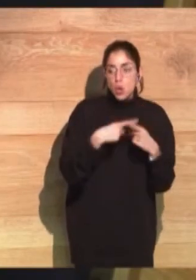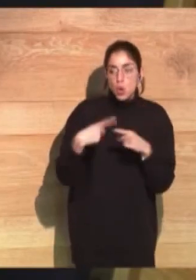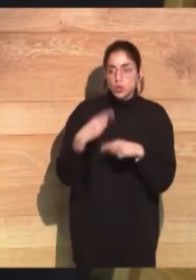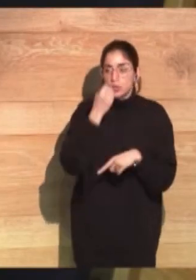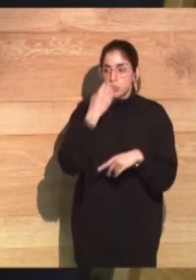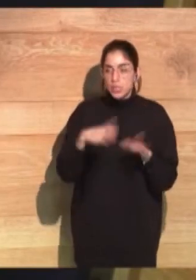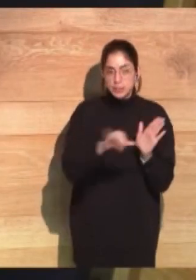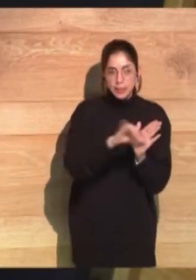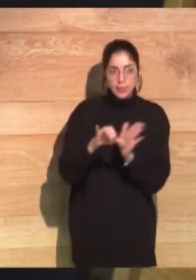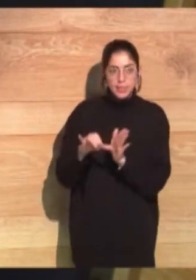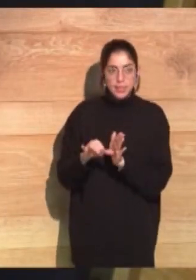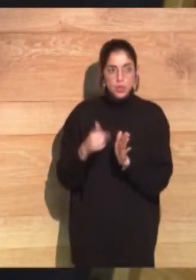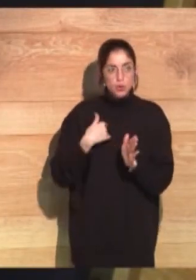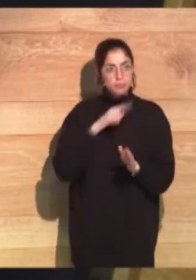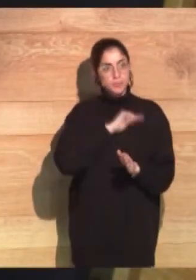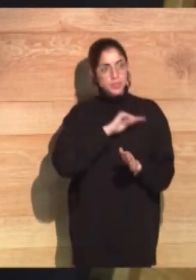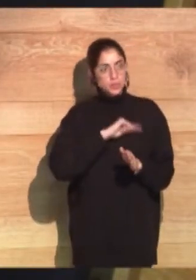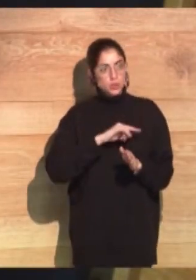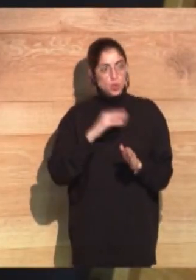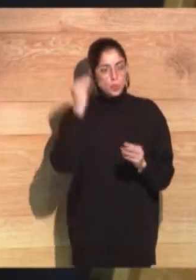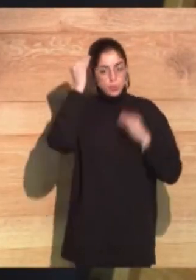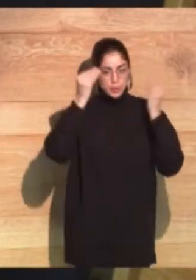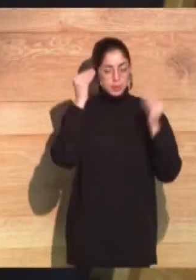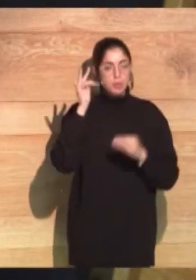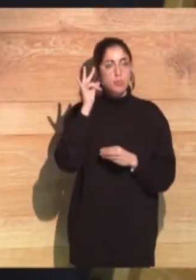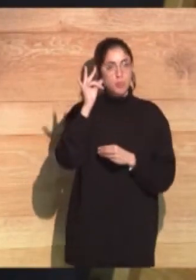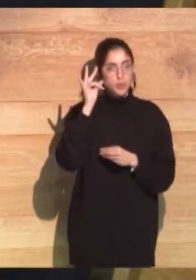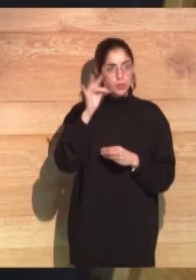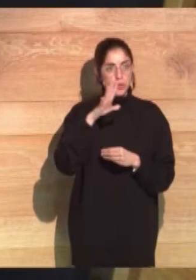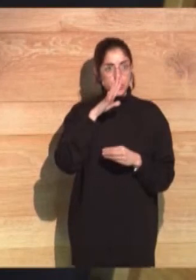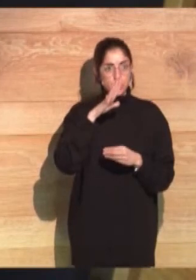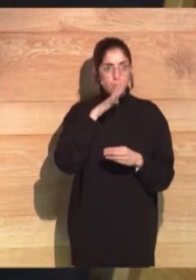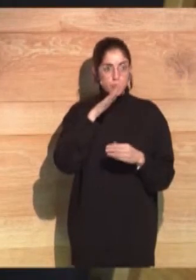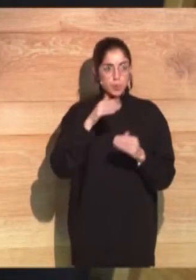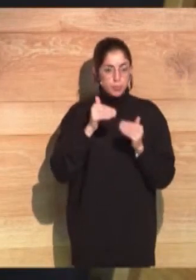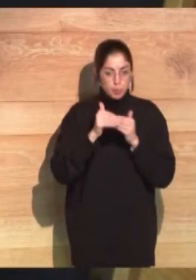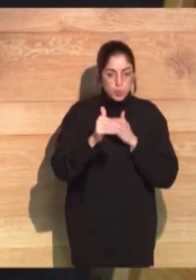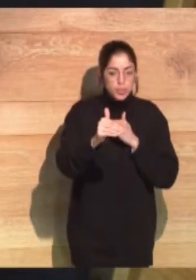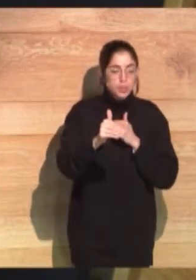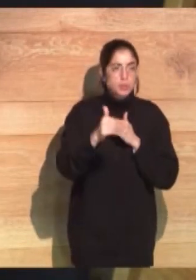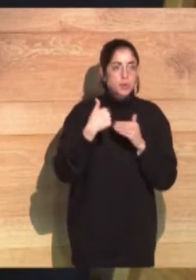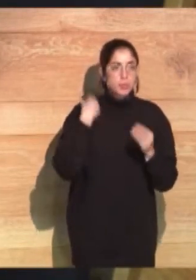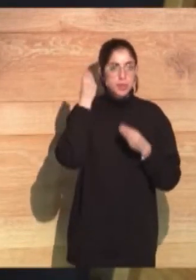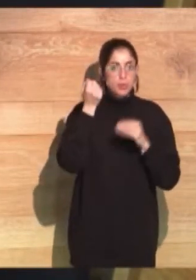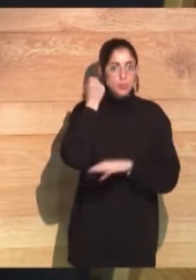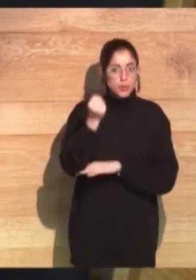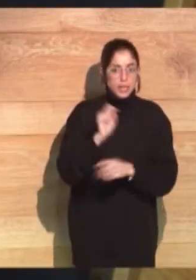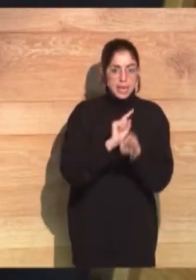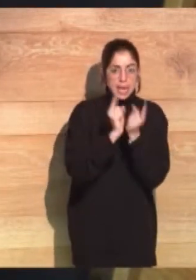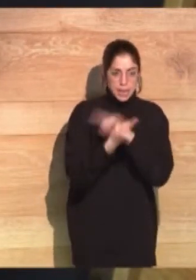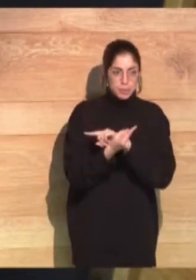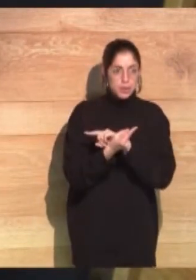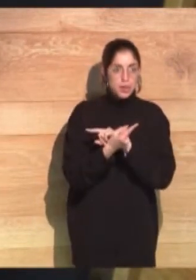Yo me siento muy optimista con el futuro, como que el poder está cambiando. Las personas son